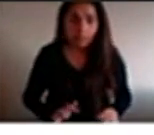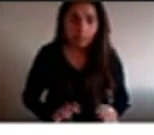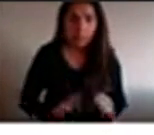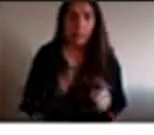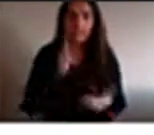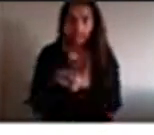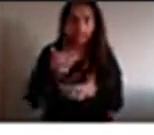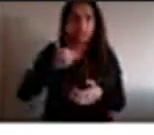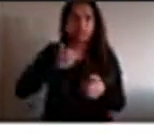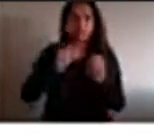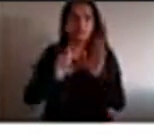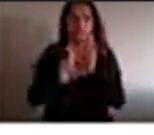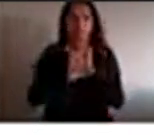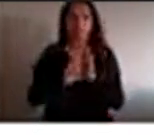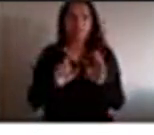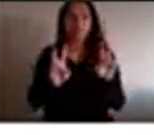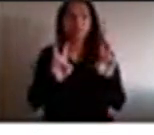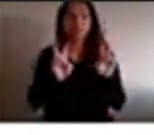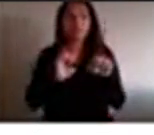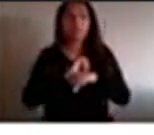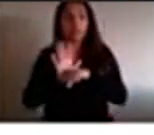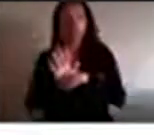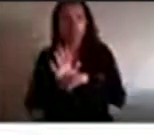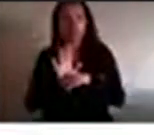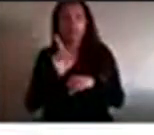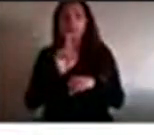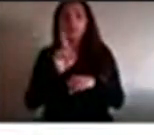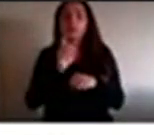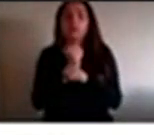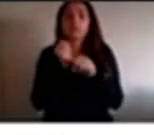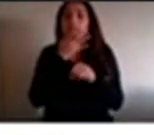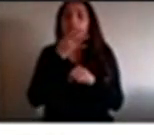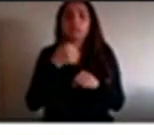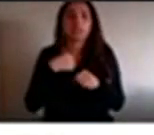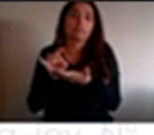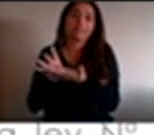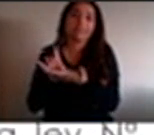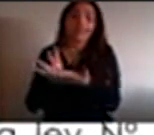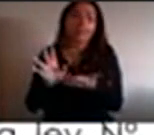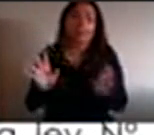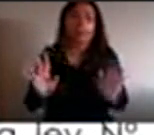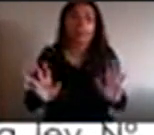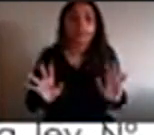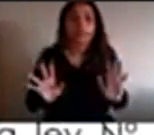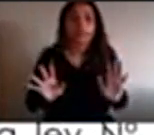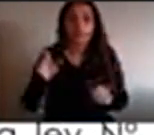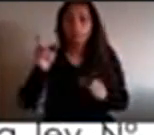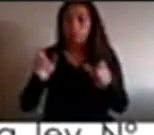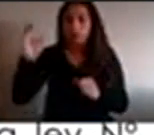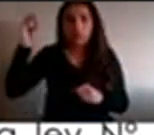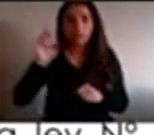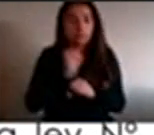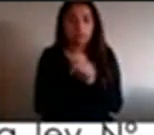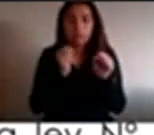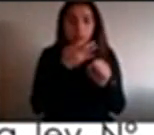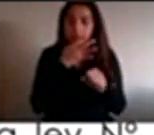las circunstancias en que nos encontramos viviendo. Podemos pasar a la segunda lámina, a la lámina